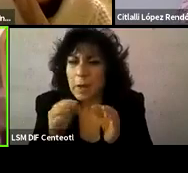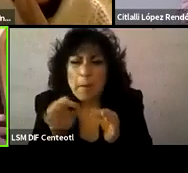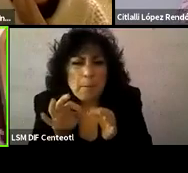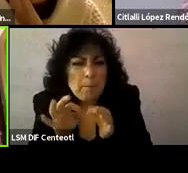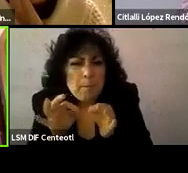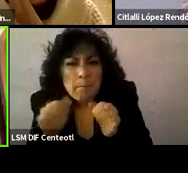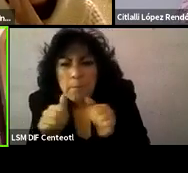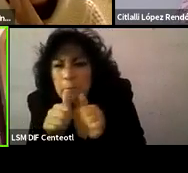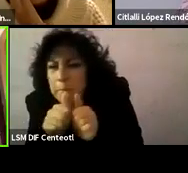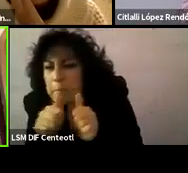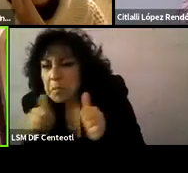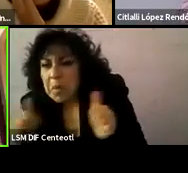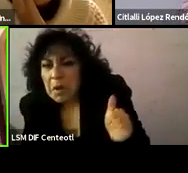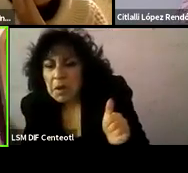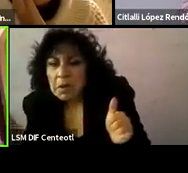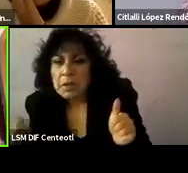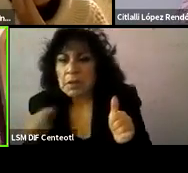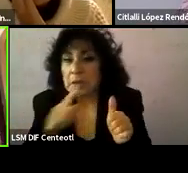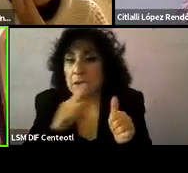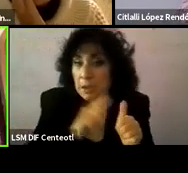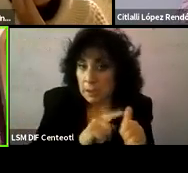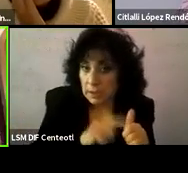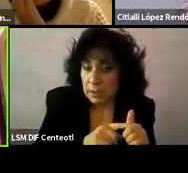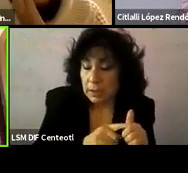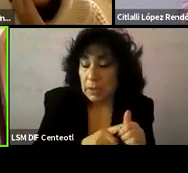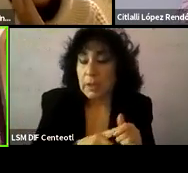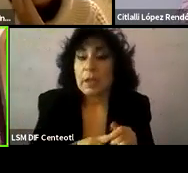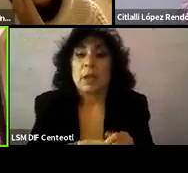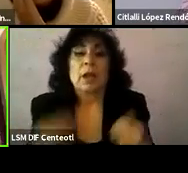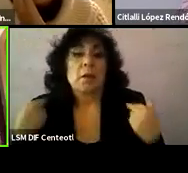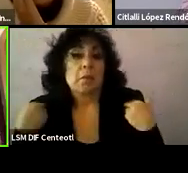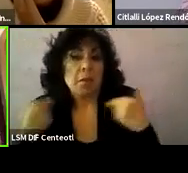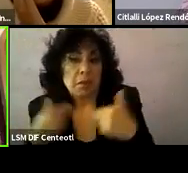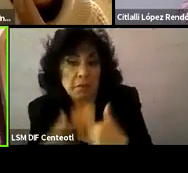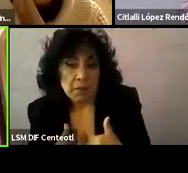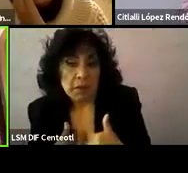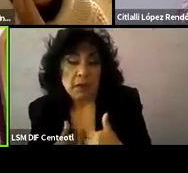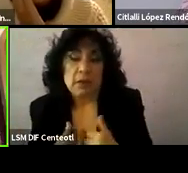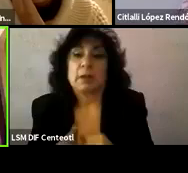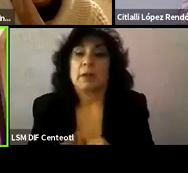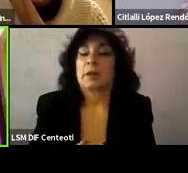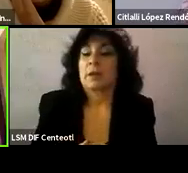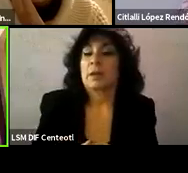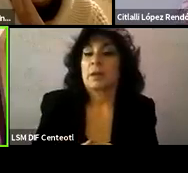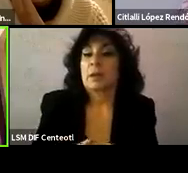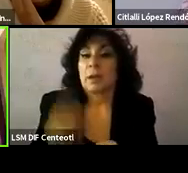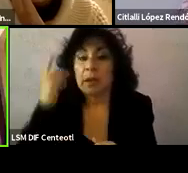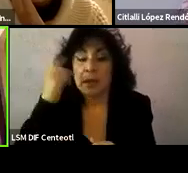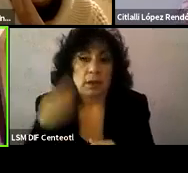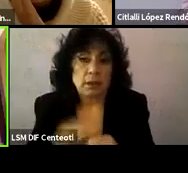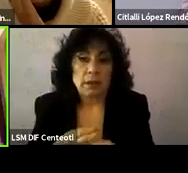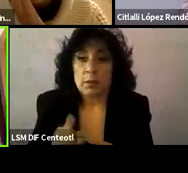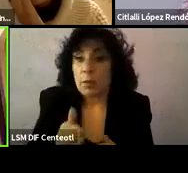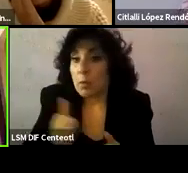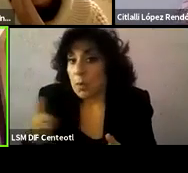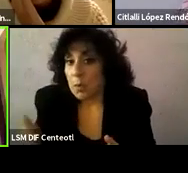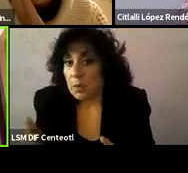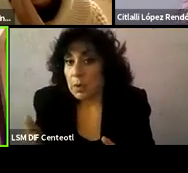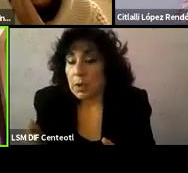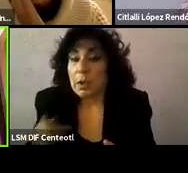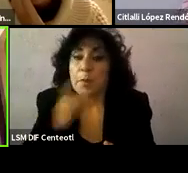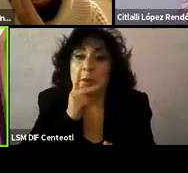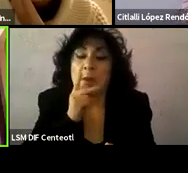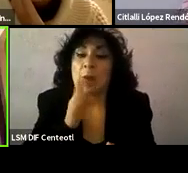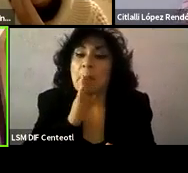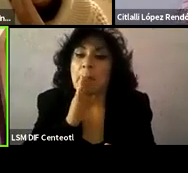docentes directivos con papás y mamás. ¿Quién tiene la culpa? La mamá y el papá. De ahí viene la violencia. Y yo siempre he dicho, sí,